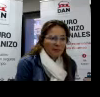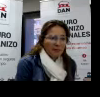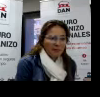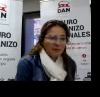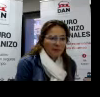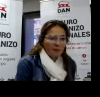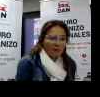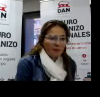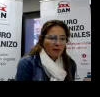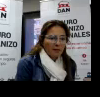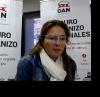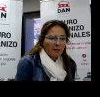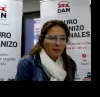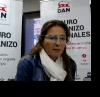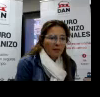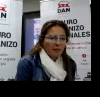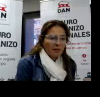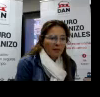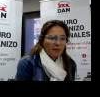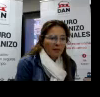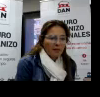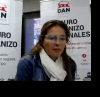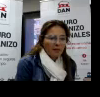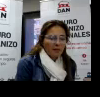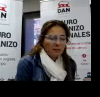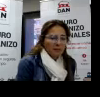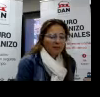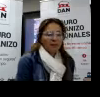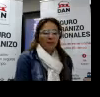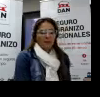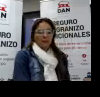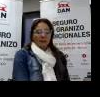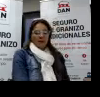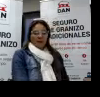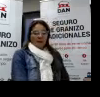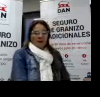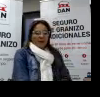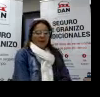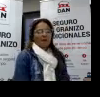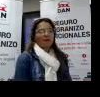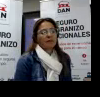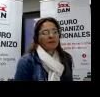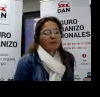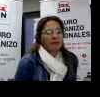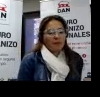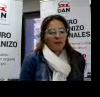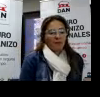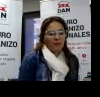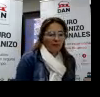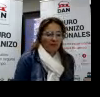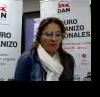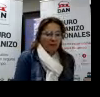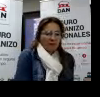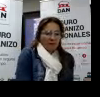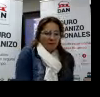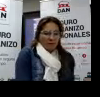de lluvias por encima de lo normal, que no es mucho en cuanto a volumen, pero sí es mucho en cuanto a lo que puede llegar a impactar. ¿Por qué? Porque las temperaturas